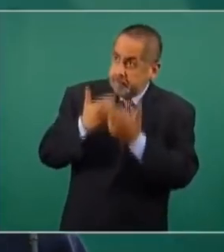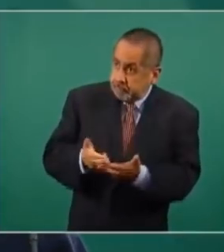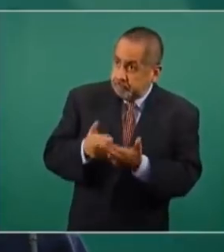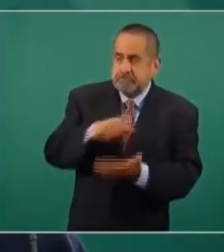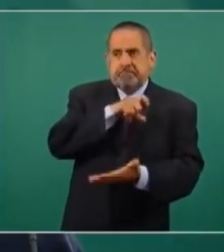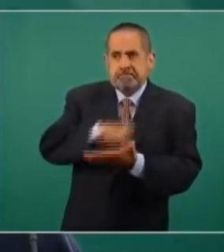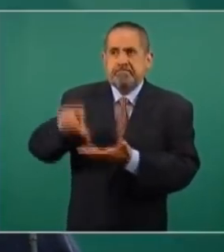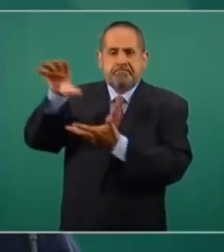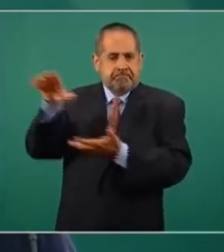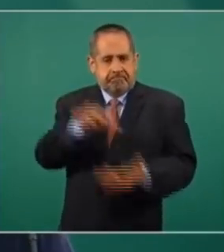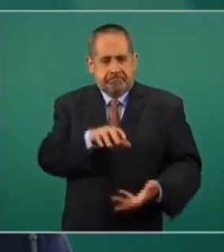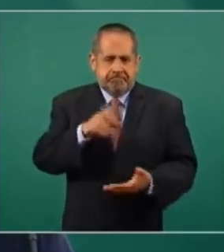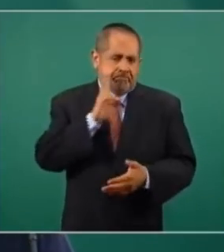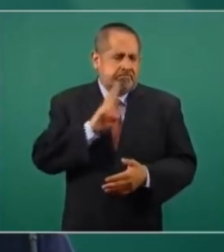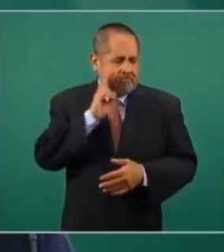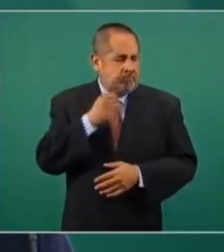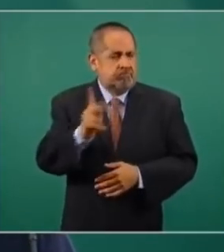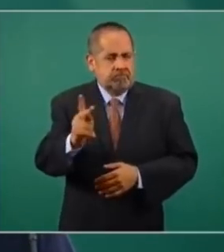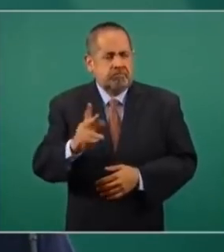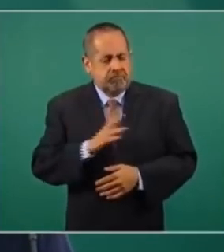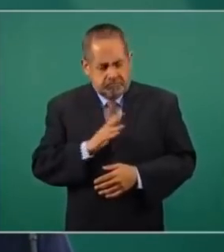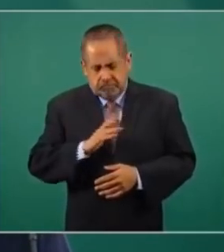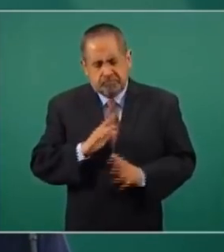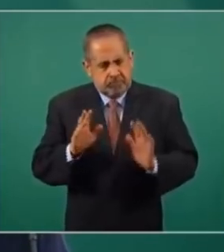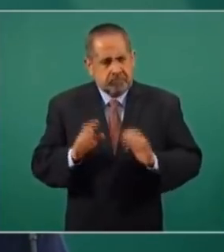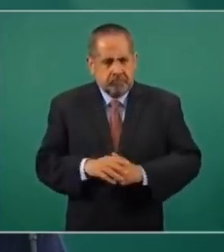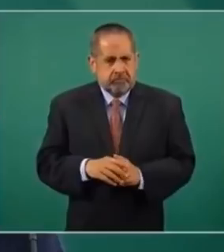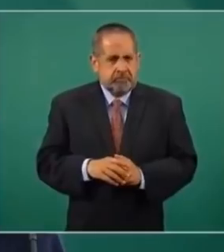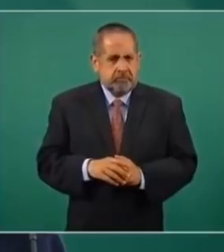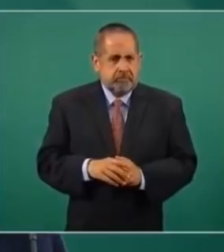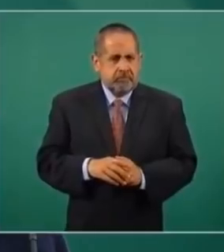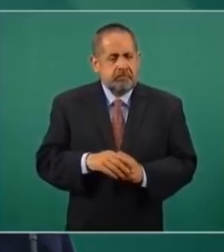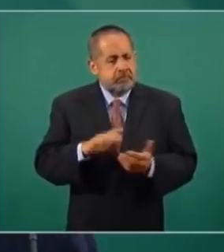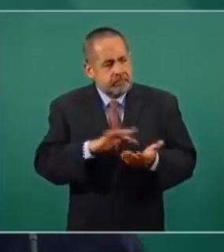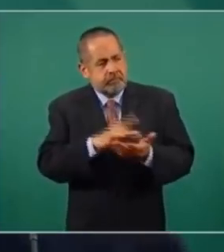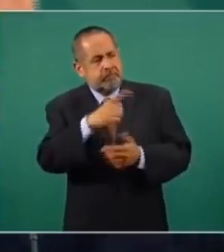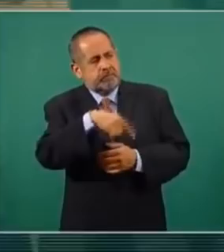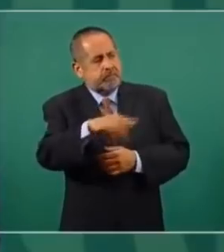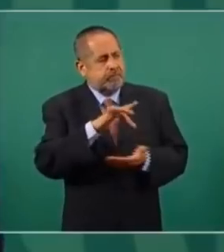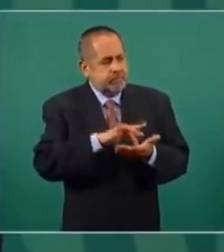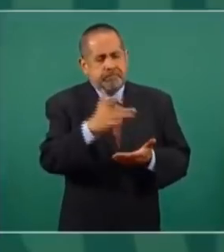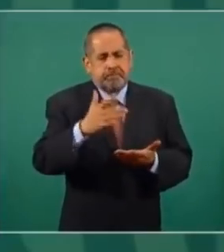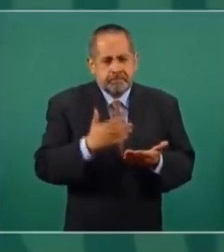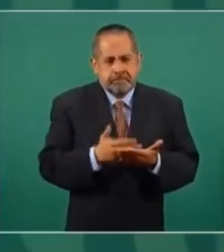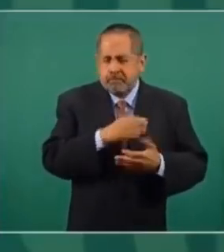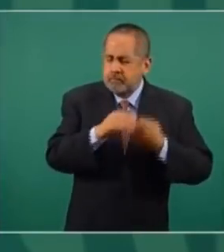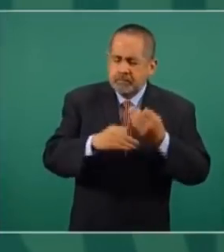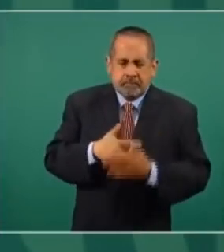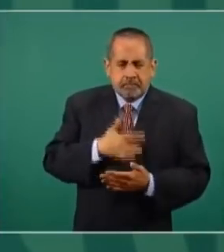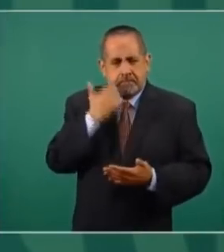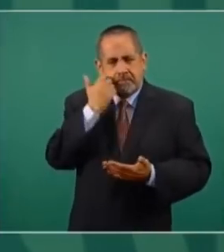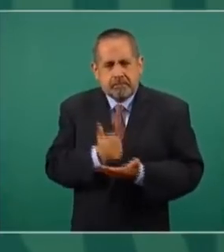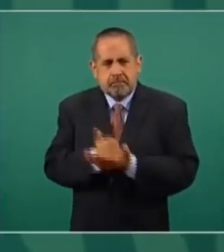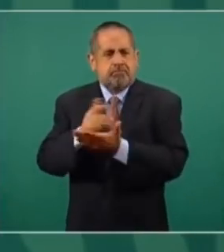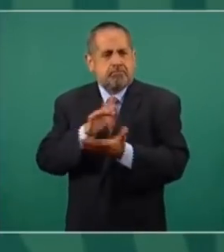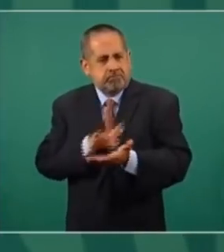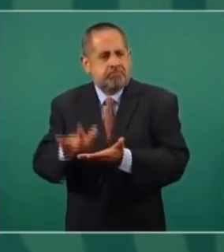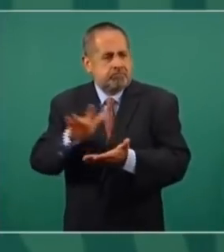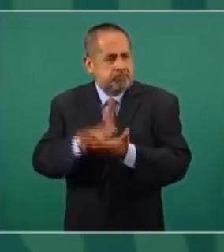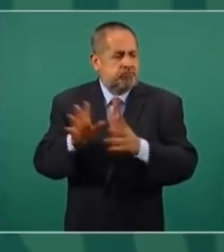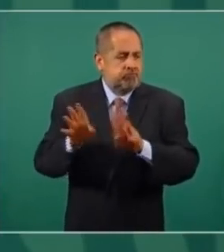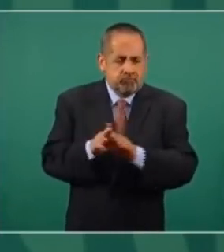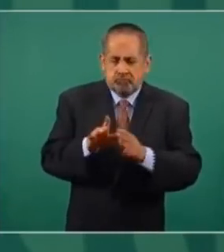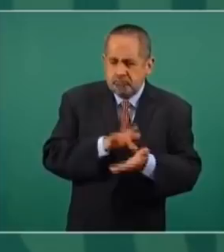contar con las vacunas. Pero sí, agradecerles mucho a todos por su apoyo, por